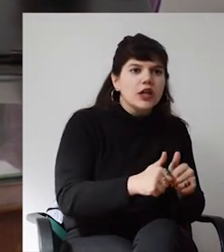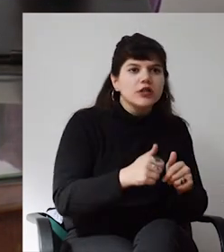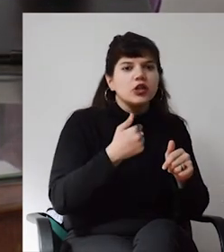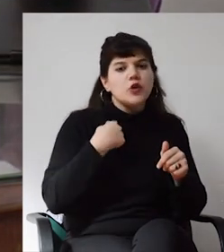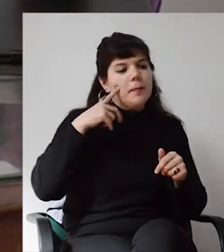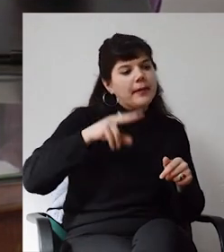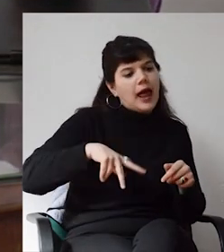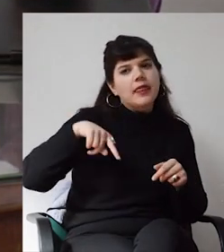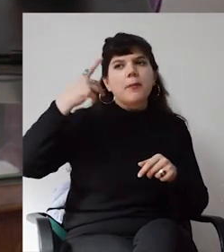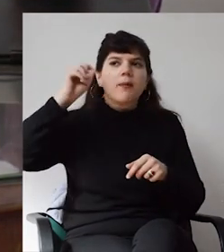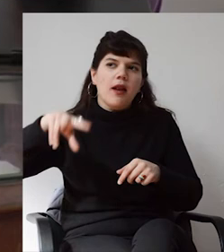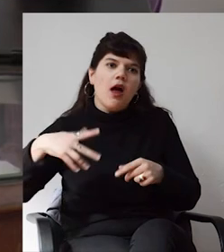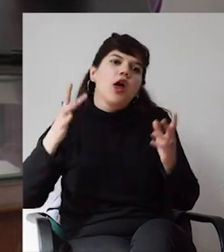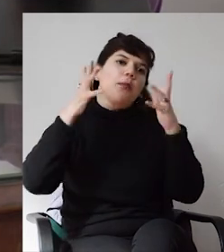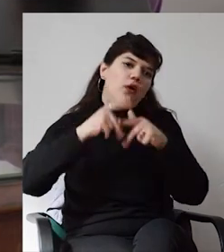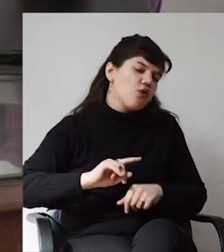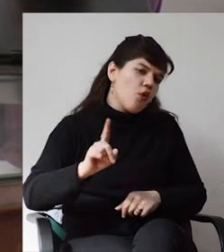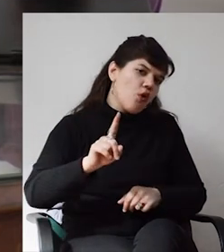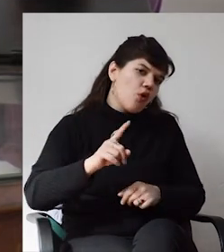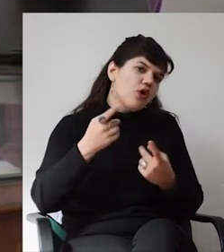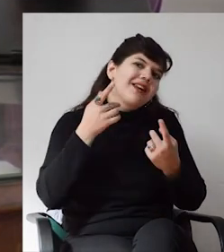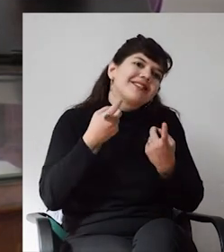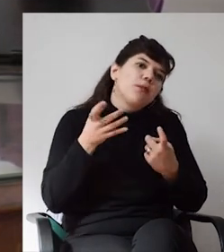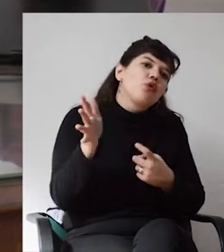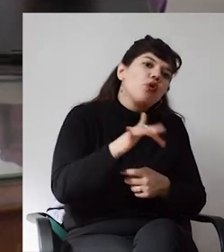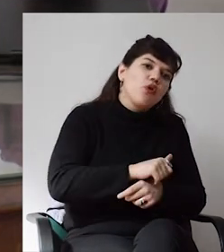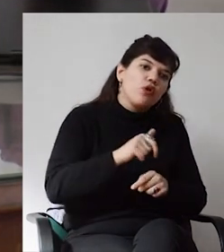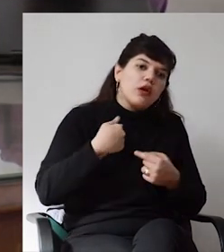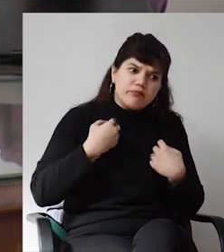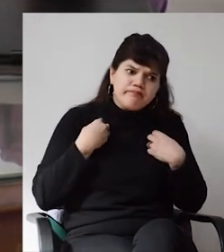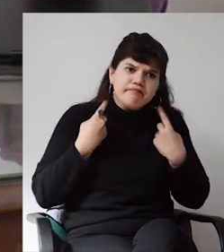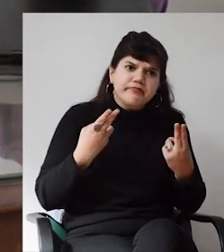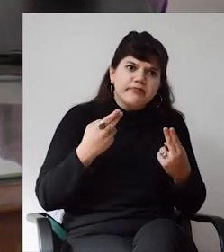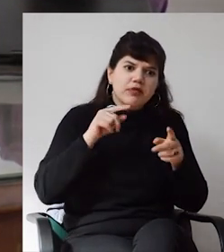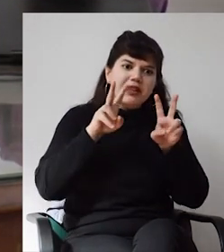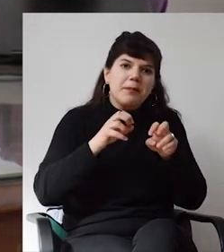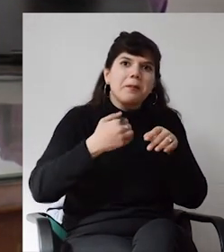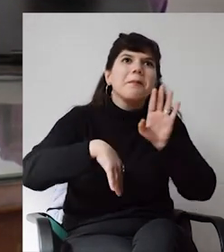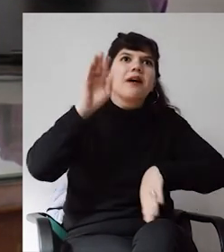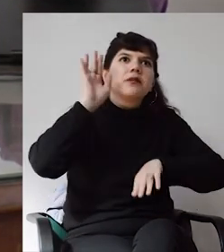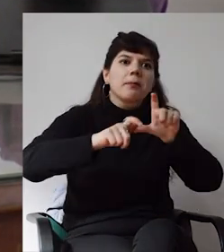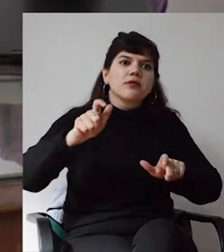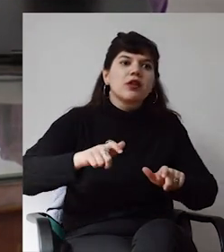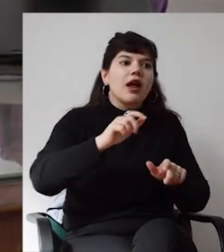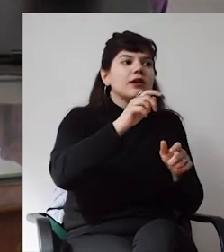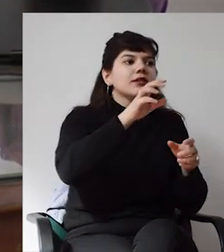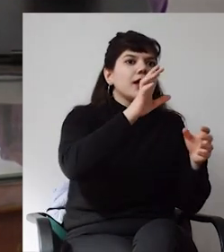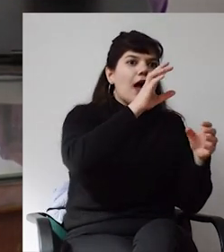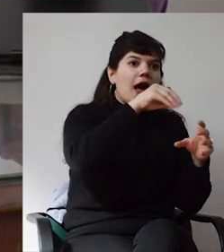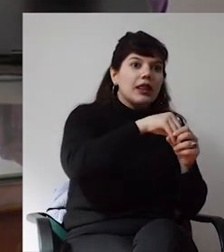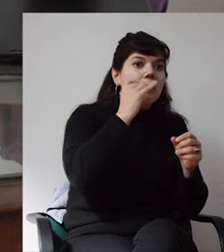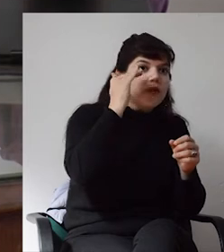de coordinación. Elaboremos nuestro plan y después coordinamos. Necesitamos animarnos a que haya más académicos y